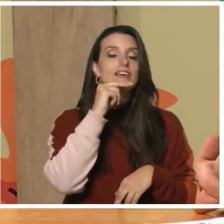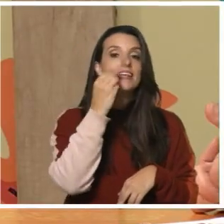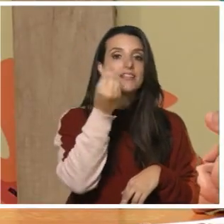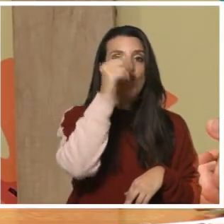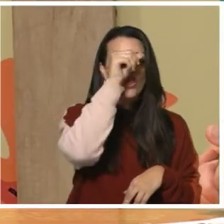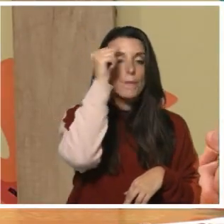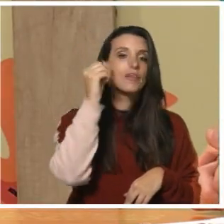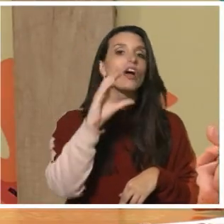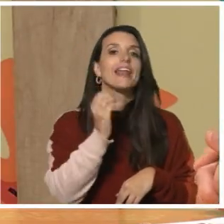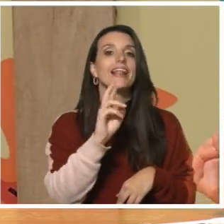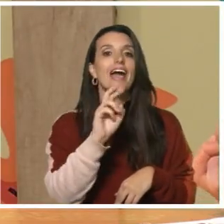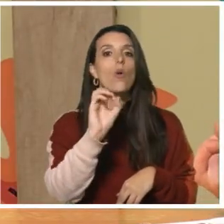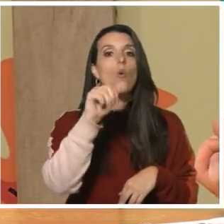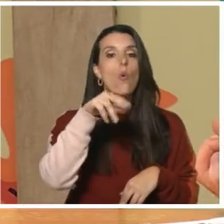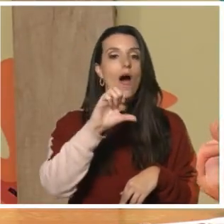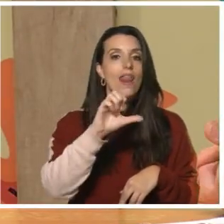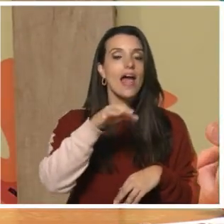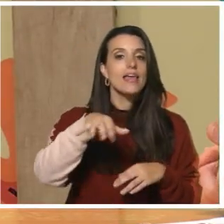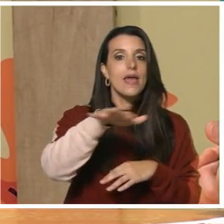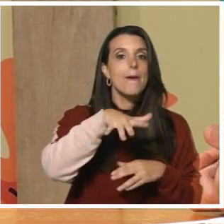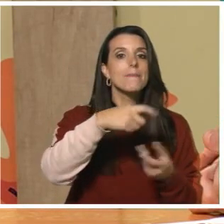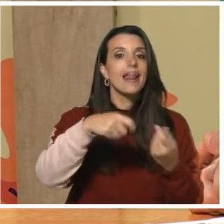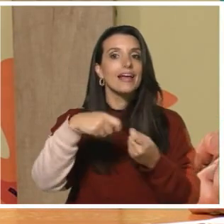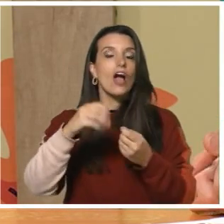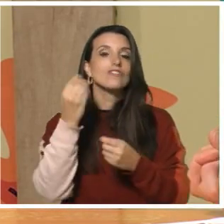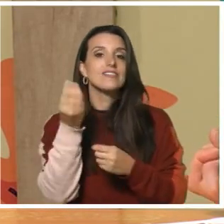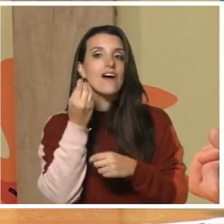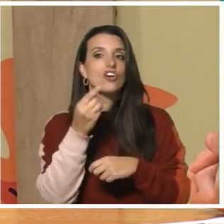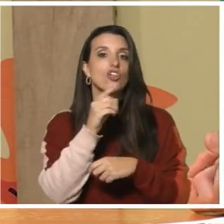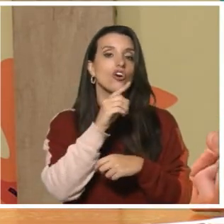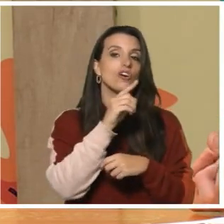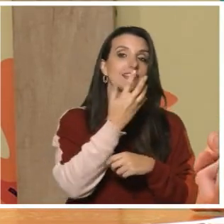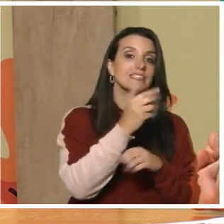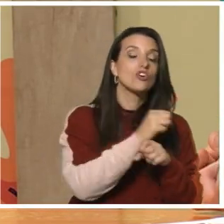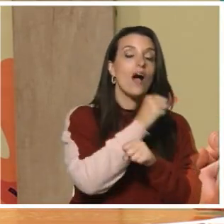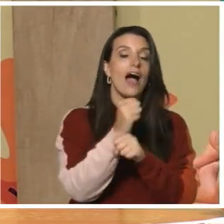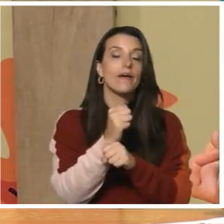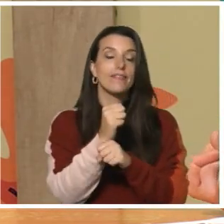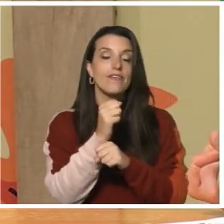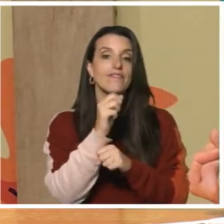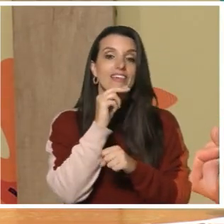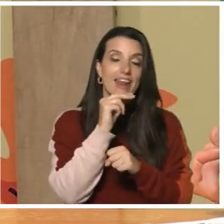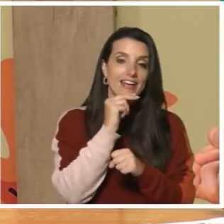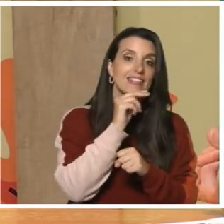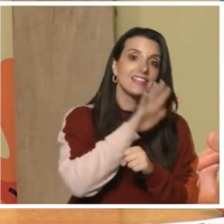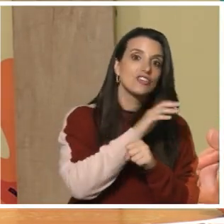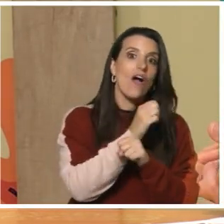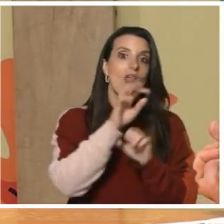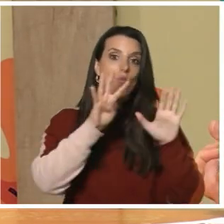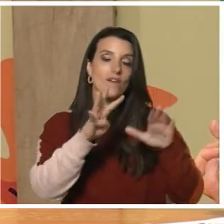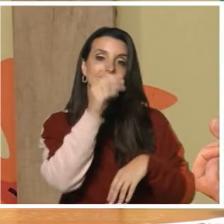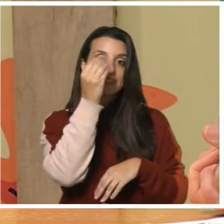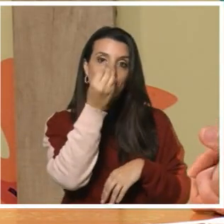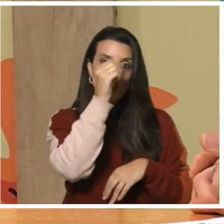domingo, Carbón, Mercado de los Horneros, sábado 17 a 21, viernes de 17 a 21, sábado y